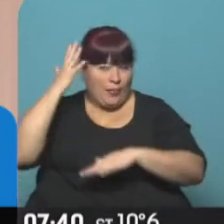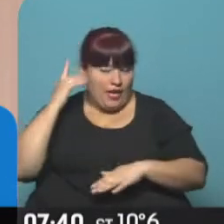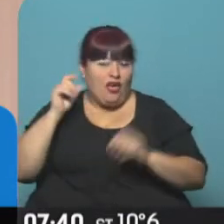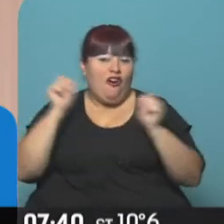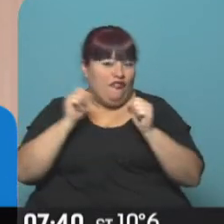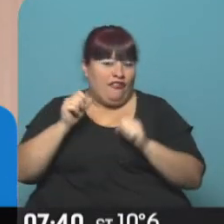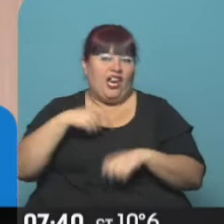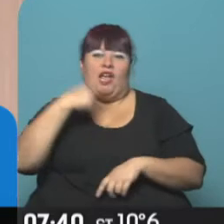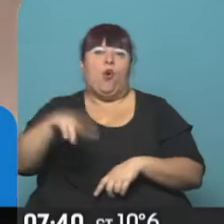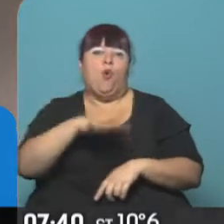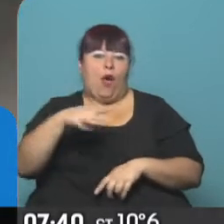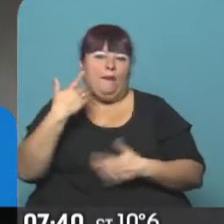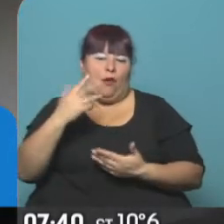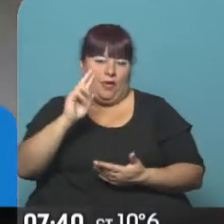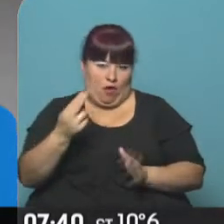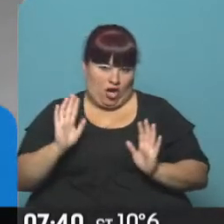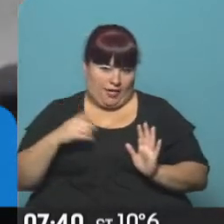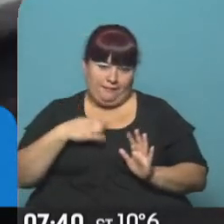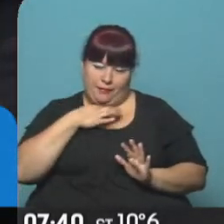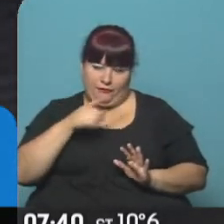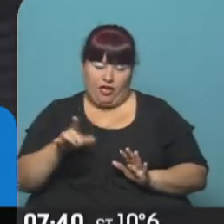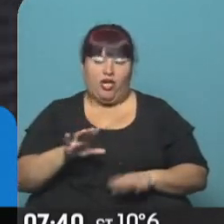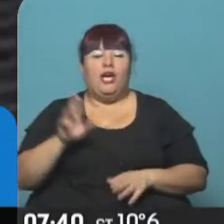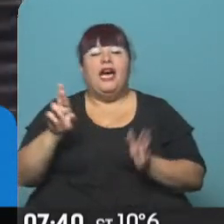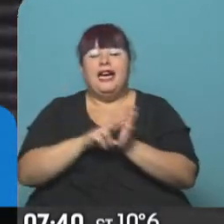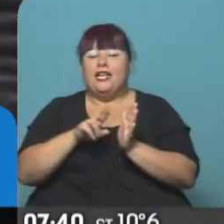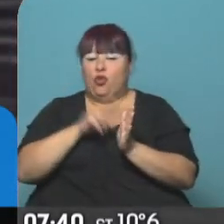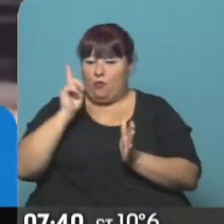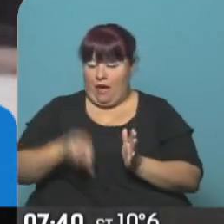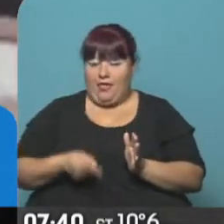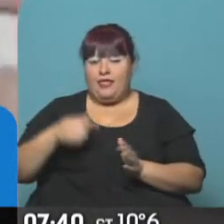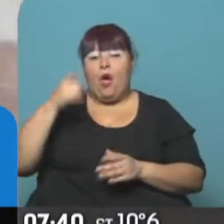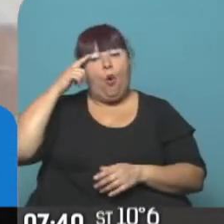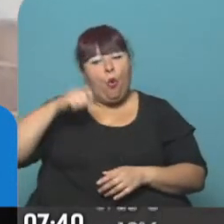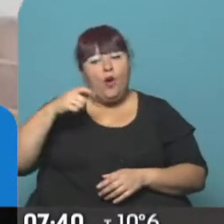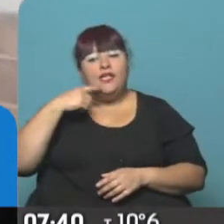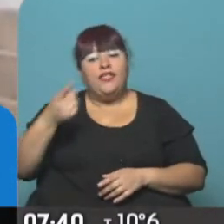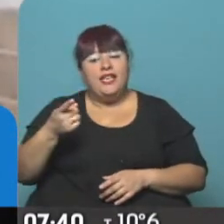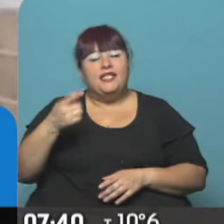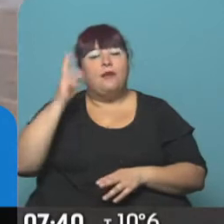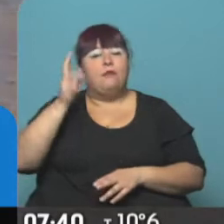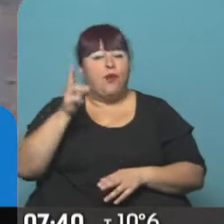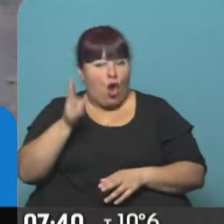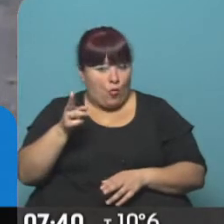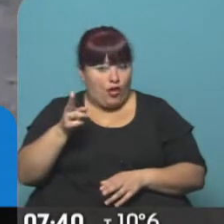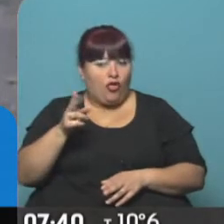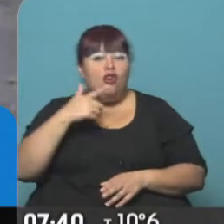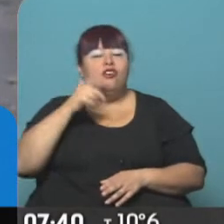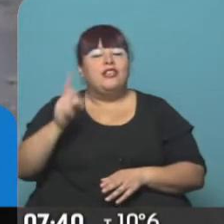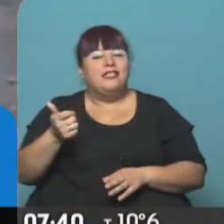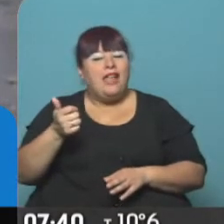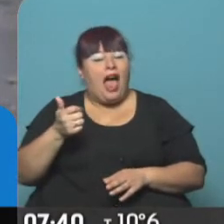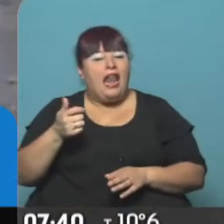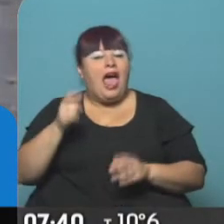con frío que en un lugar que está en peligro de muerte. En su resolución, Mercado también señala como restricción que Sala podrá